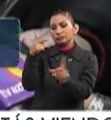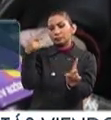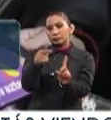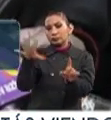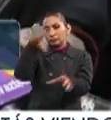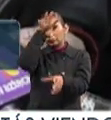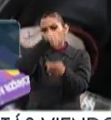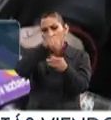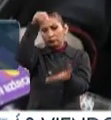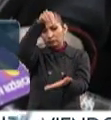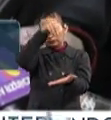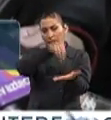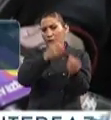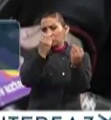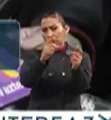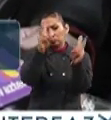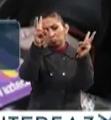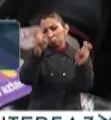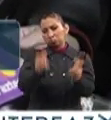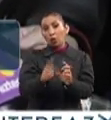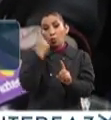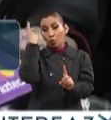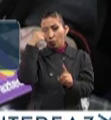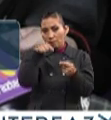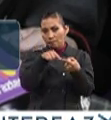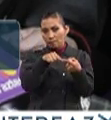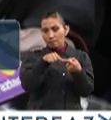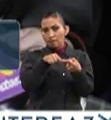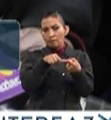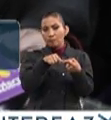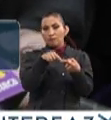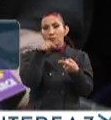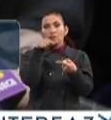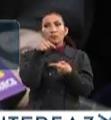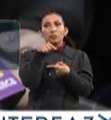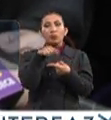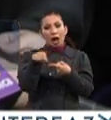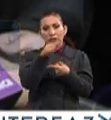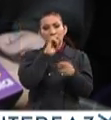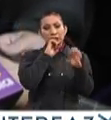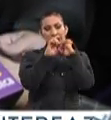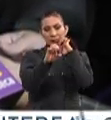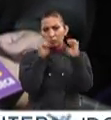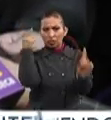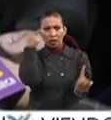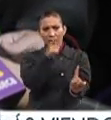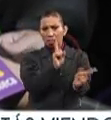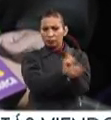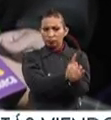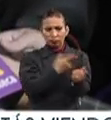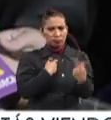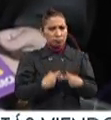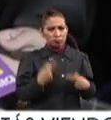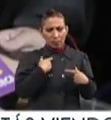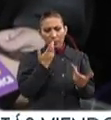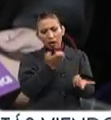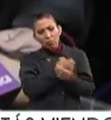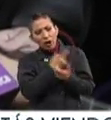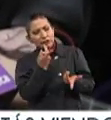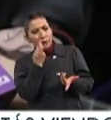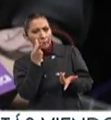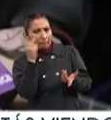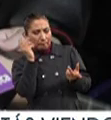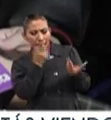digamos, integrada por muchos aspectos. Uno de ellos es una entrevista directa, el diálogo educativo